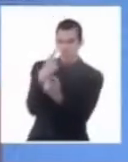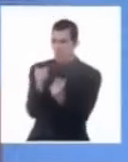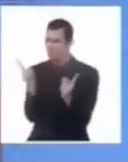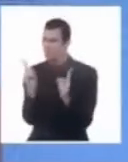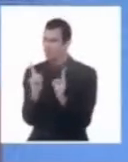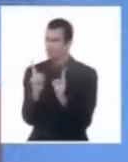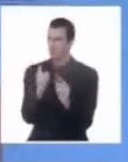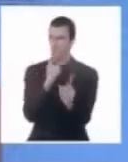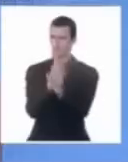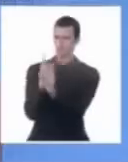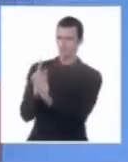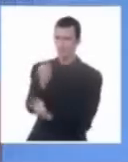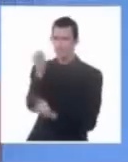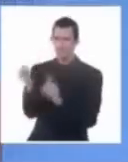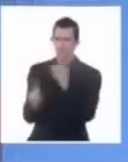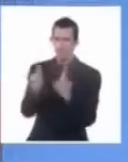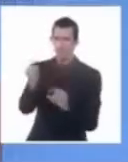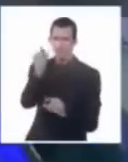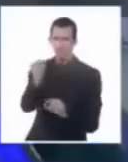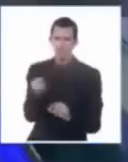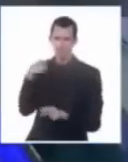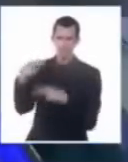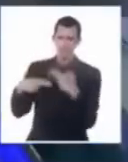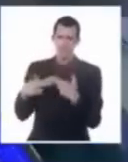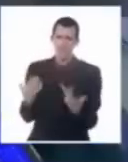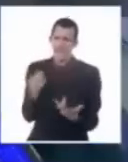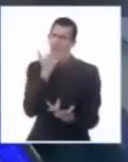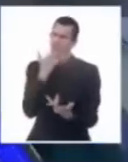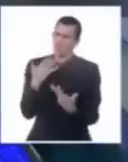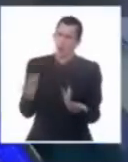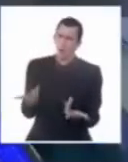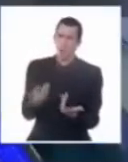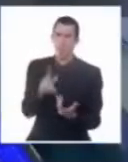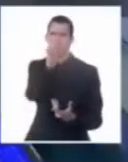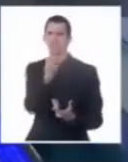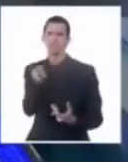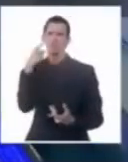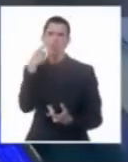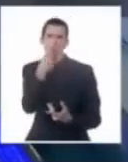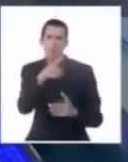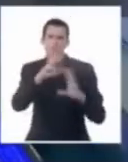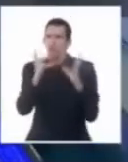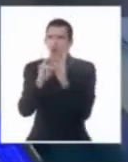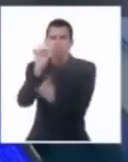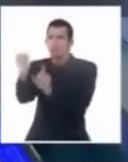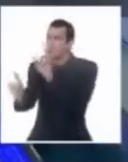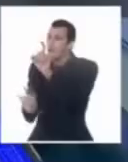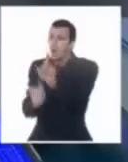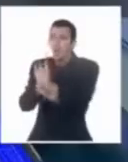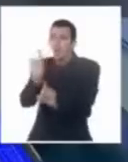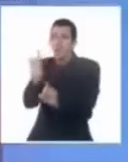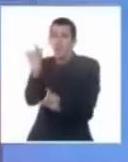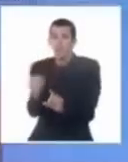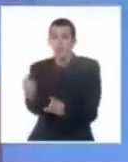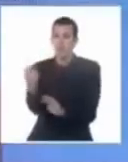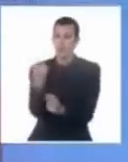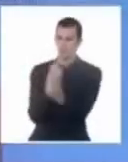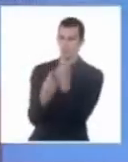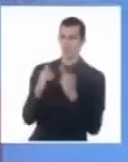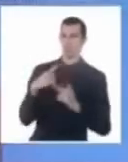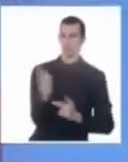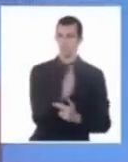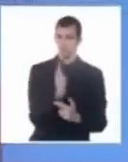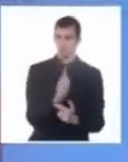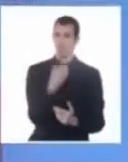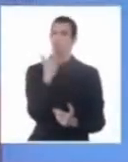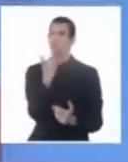y lo orientan como preservar el lugar del hecho al mismo tiempo que va Estableciendo las comunicaciones con jefes sectores jefes consejos para que coadyuven